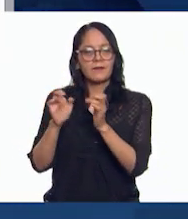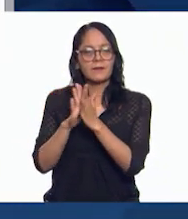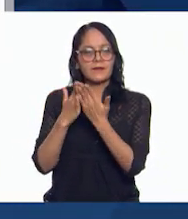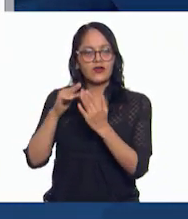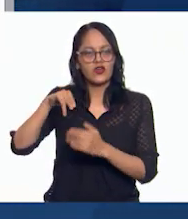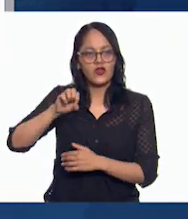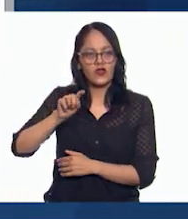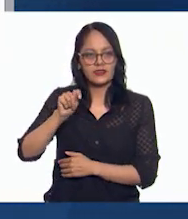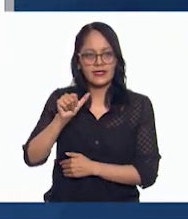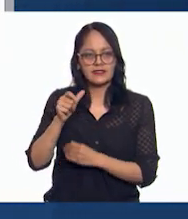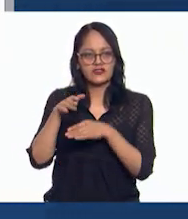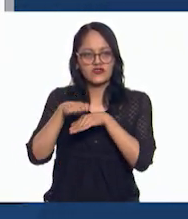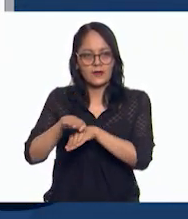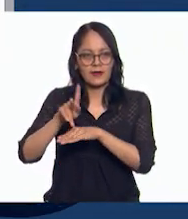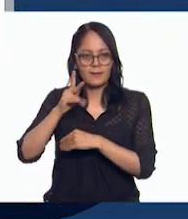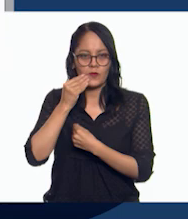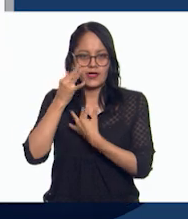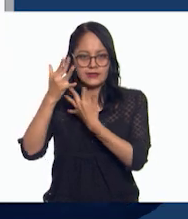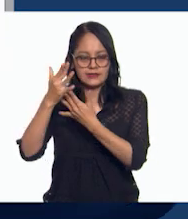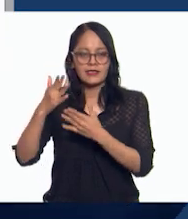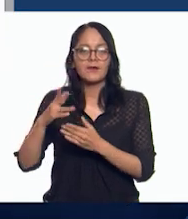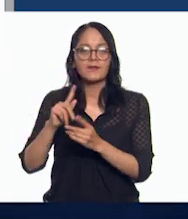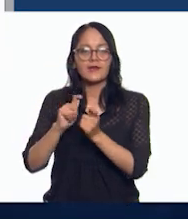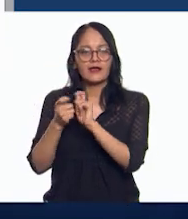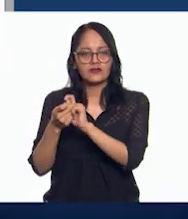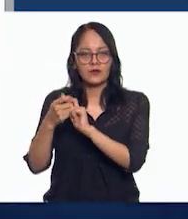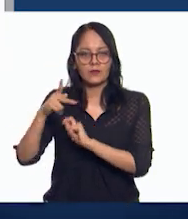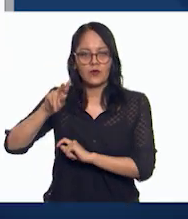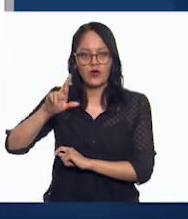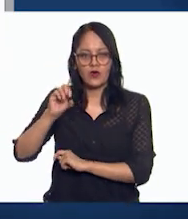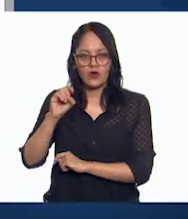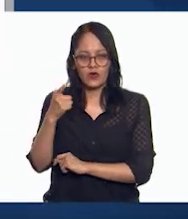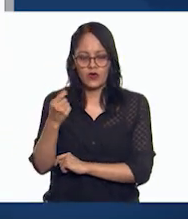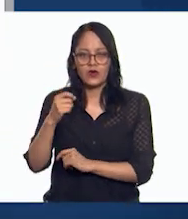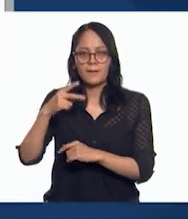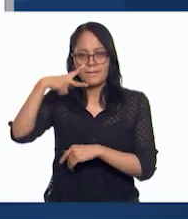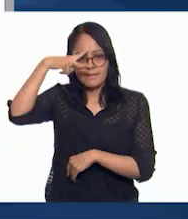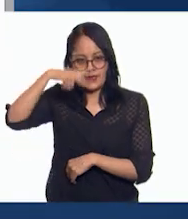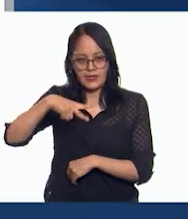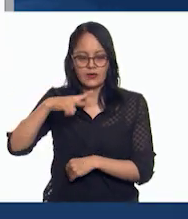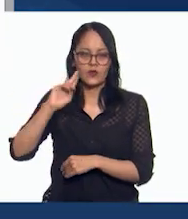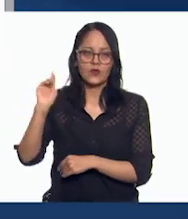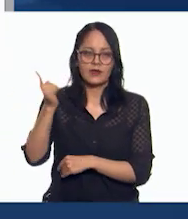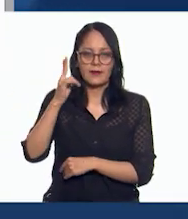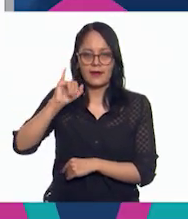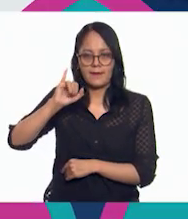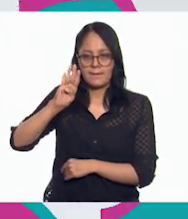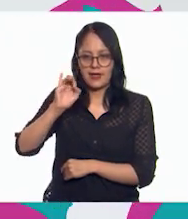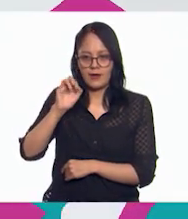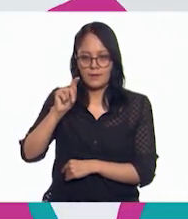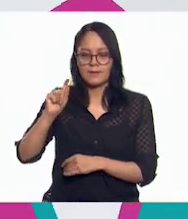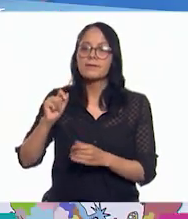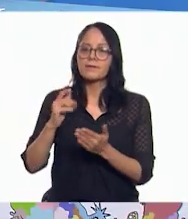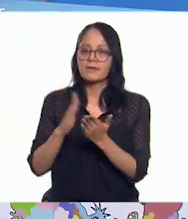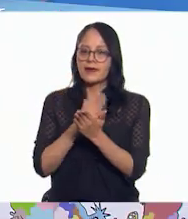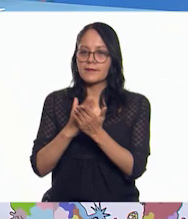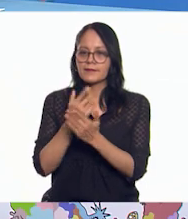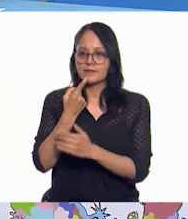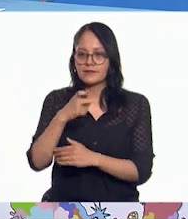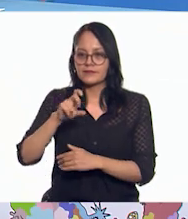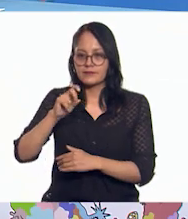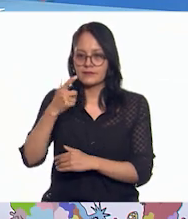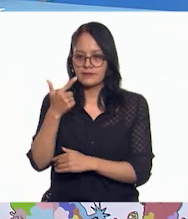México, Universidad Iberoamericana, 1995, páginas de la 37 a la 38. Estudiantes en